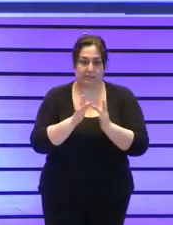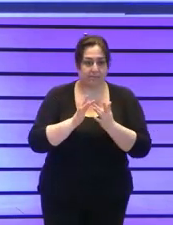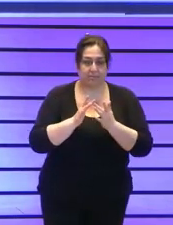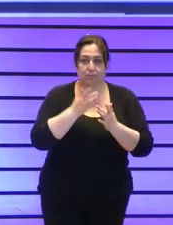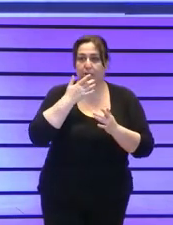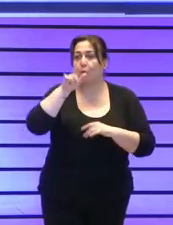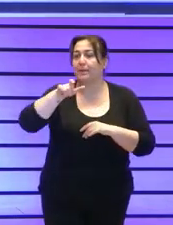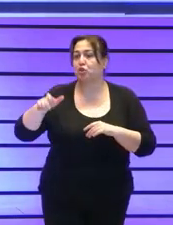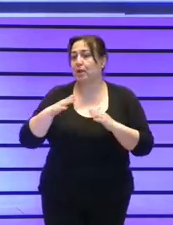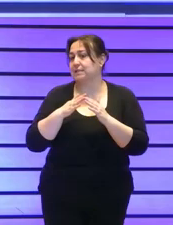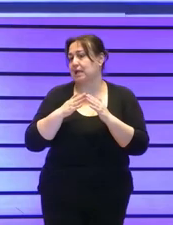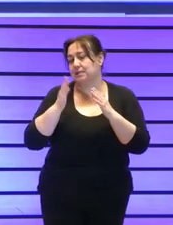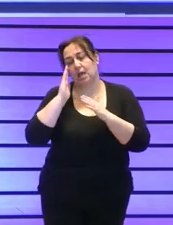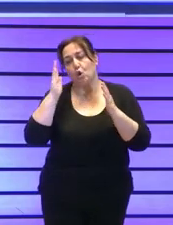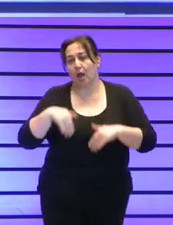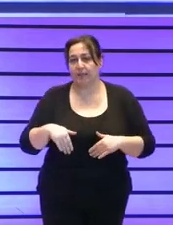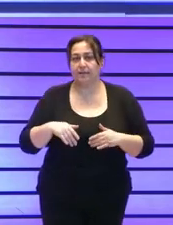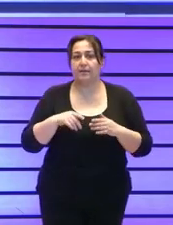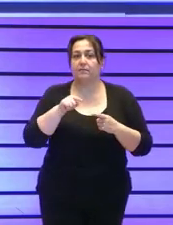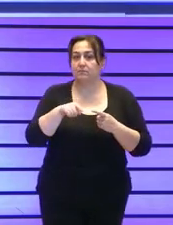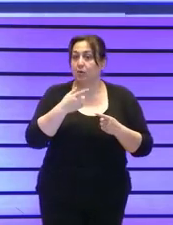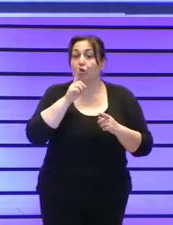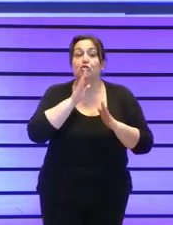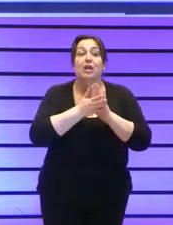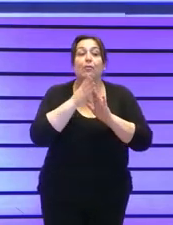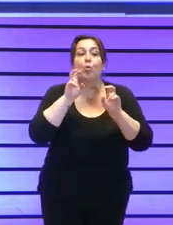sin techo, os hablo de nivel de ayuntamiento chiquitito,